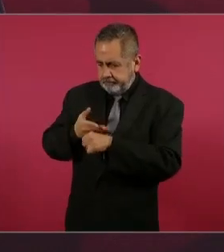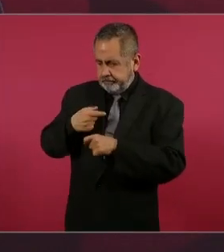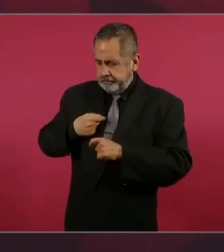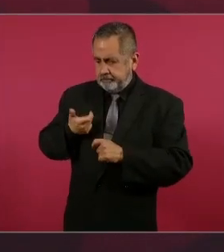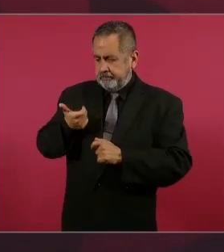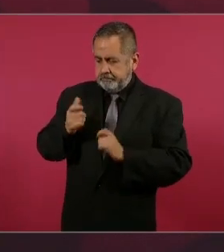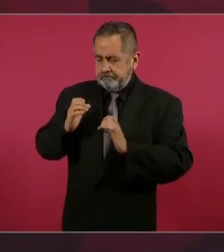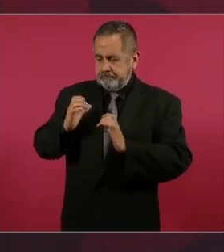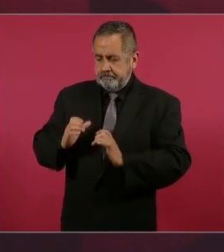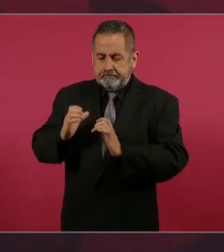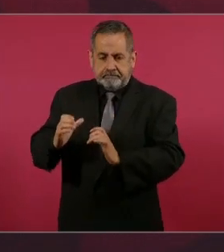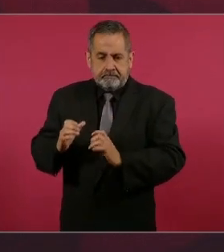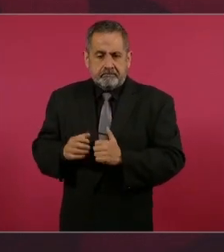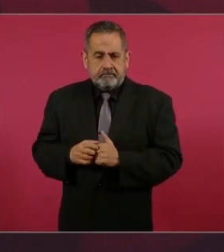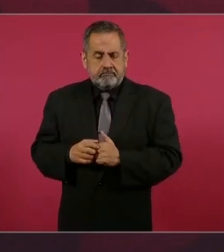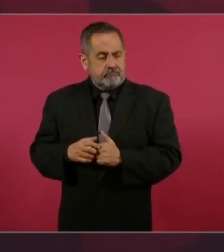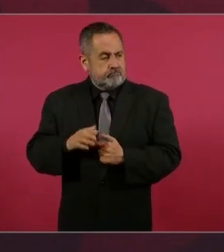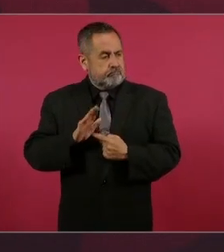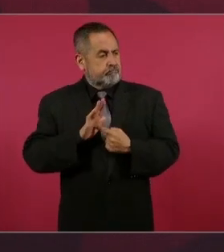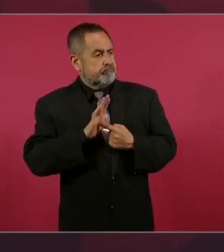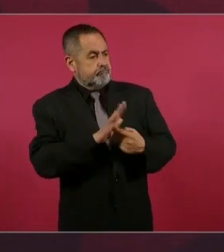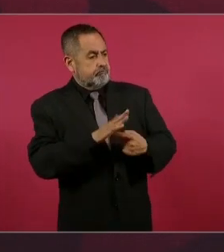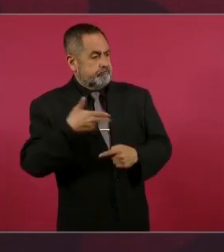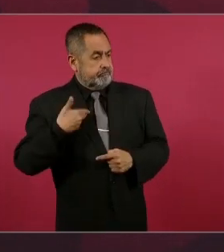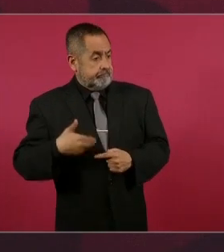que gobernar con el ejemplo,